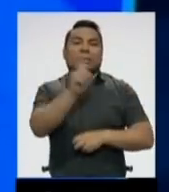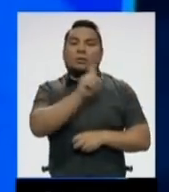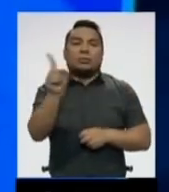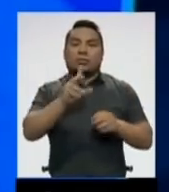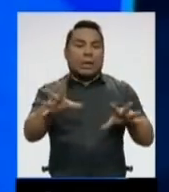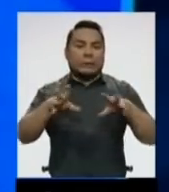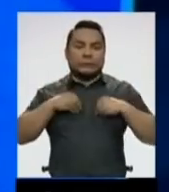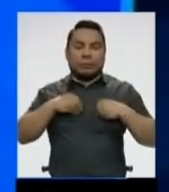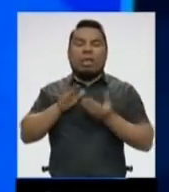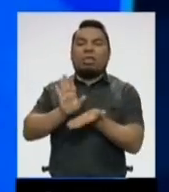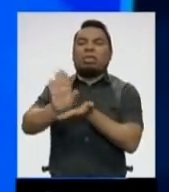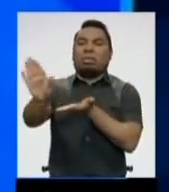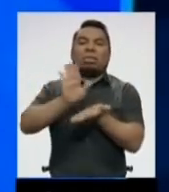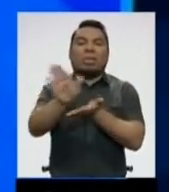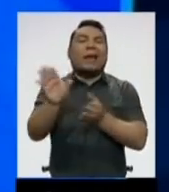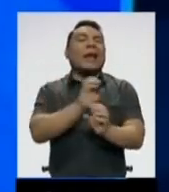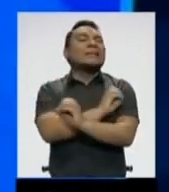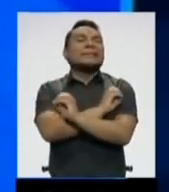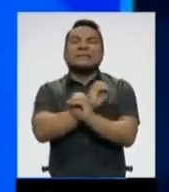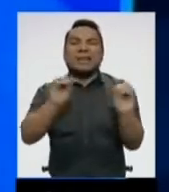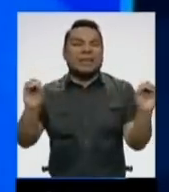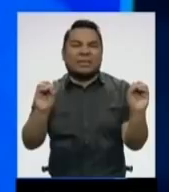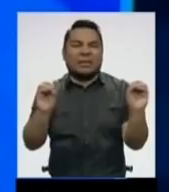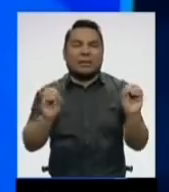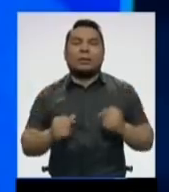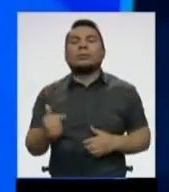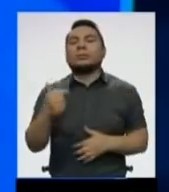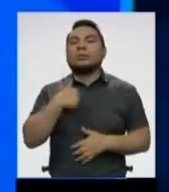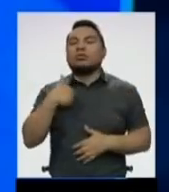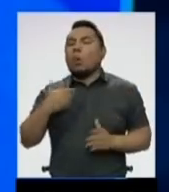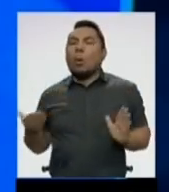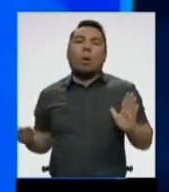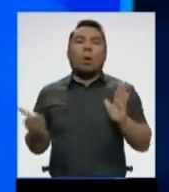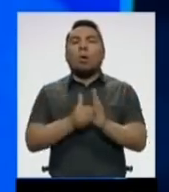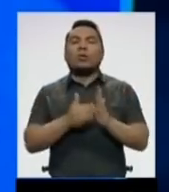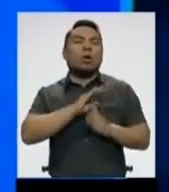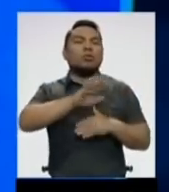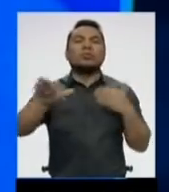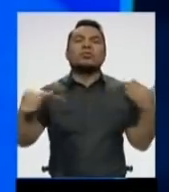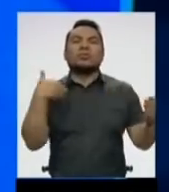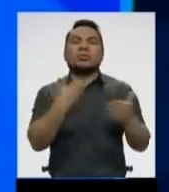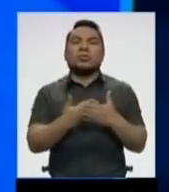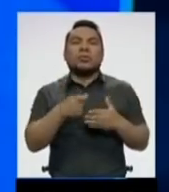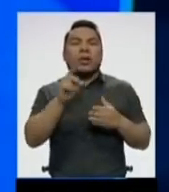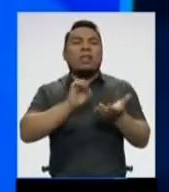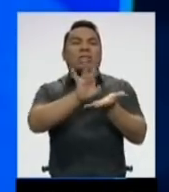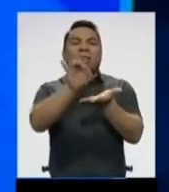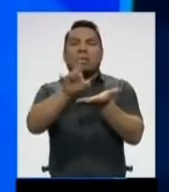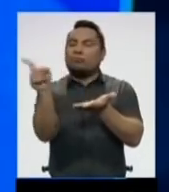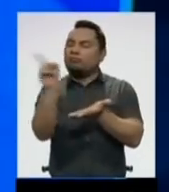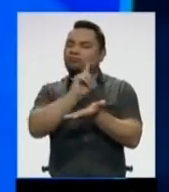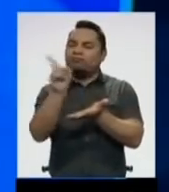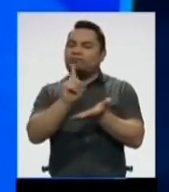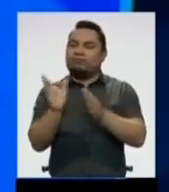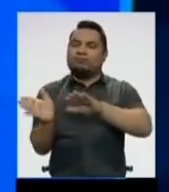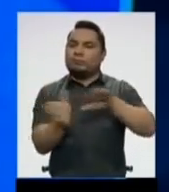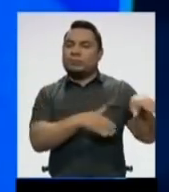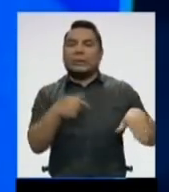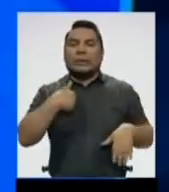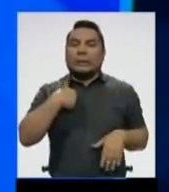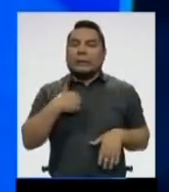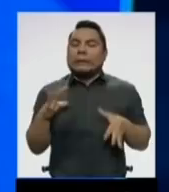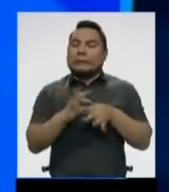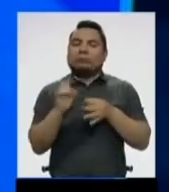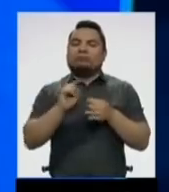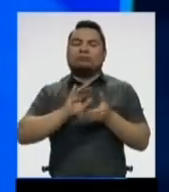la discriminación de ningún tipo. Estoy en contra de todo tipo de discriminación. Eso no va